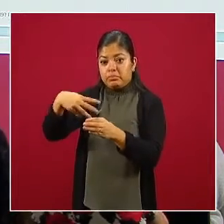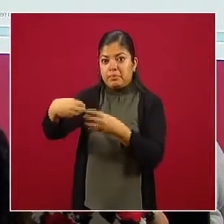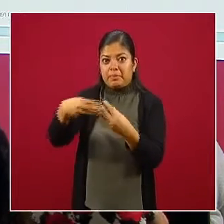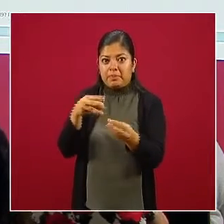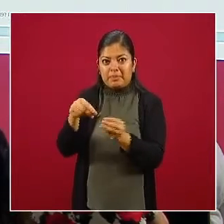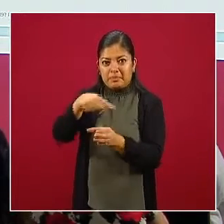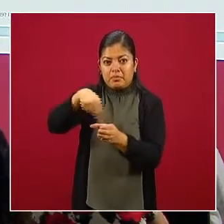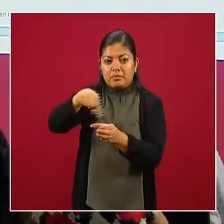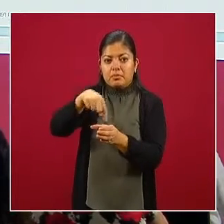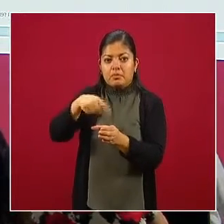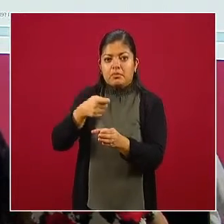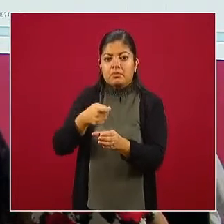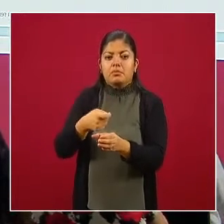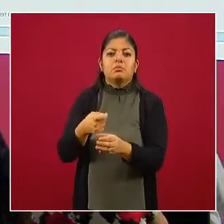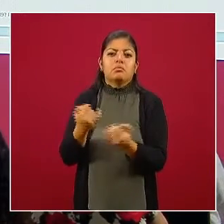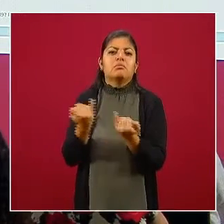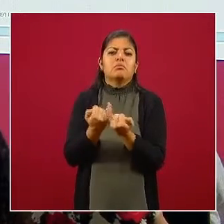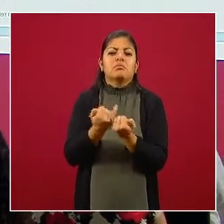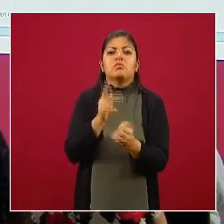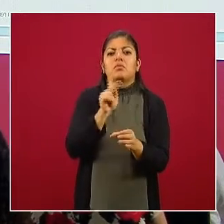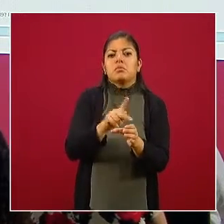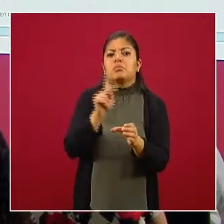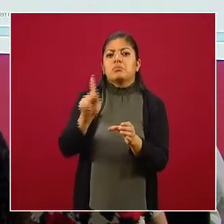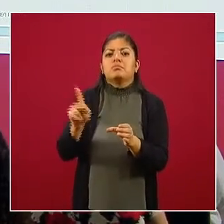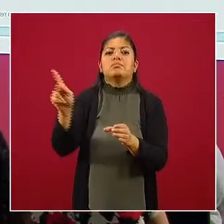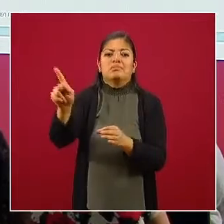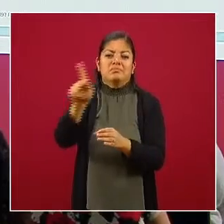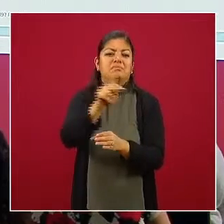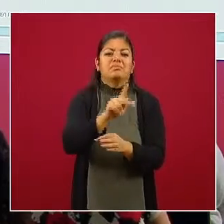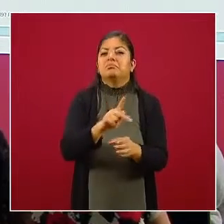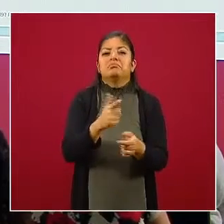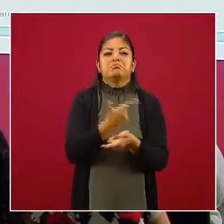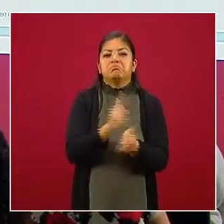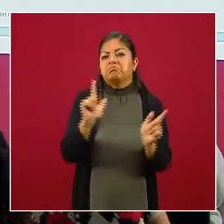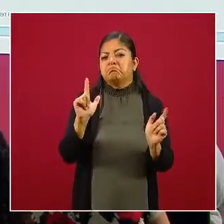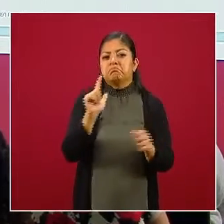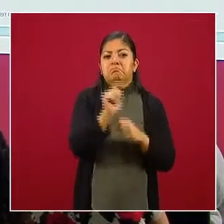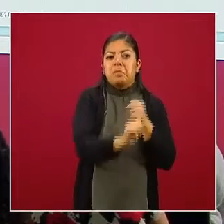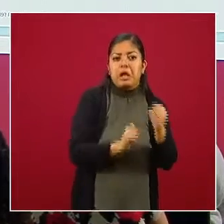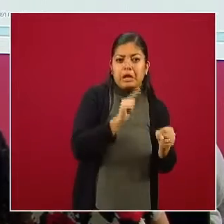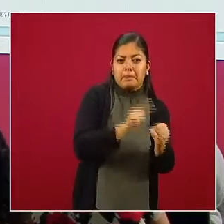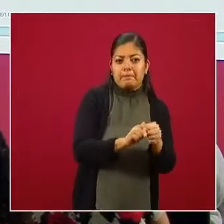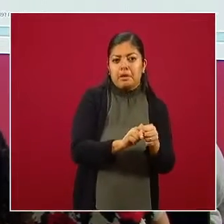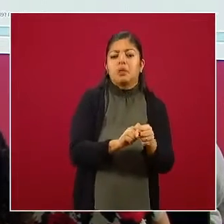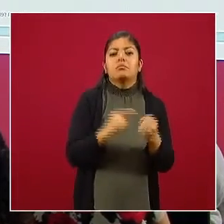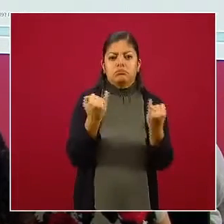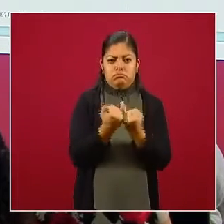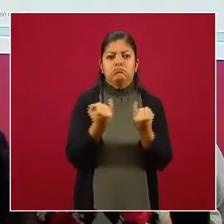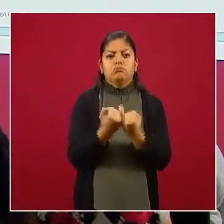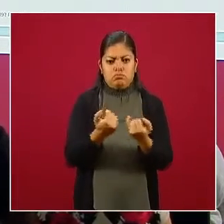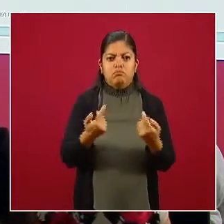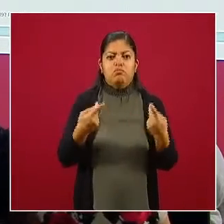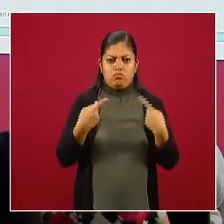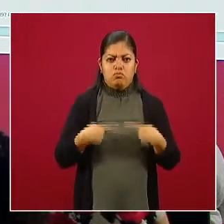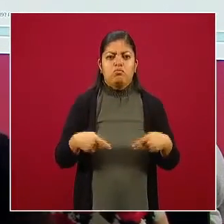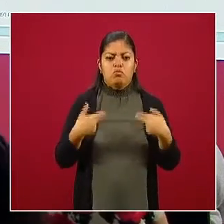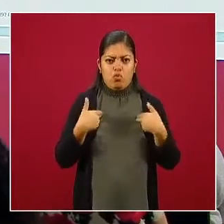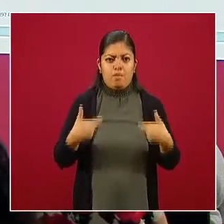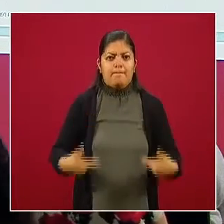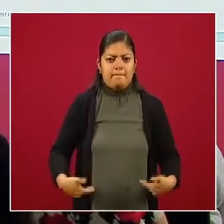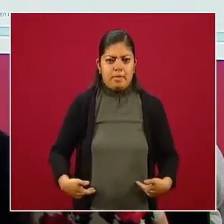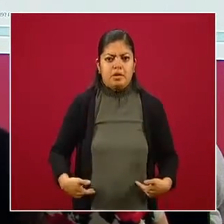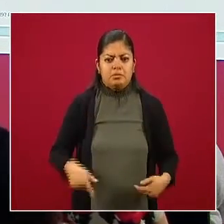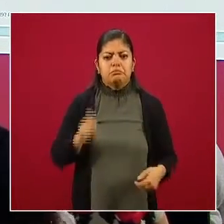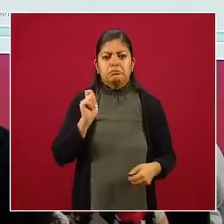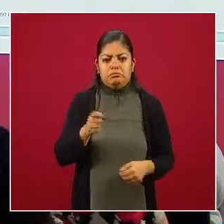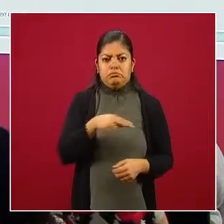son semejantes en cualquier especie de animales, incluidos los seres humanos, que también somos del reino